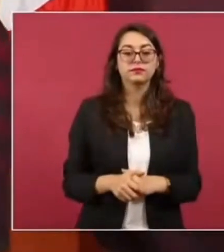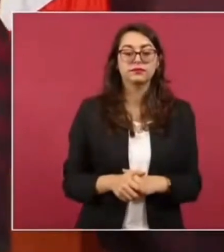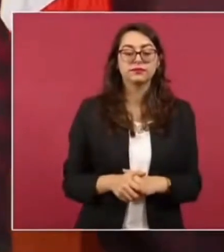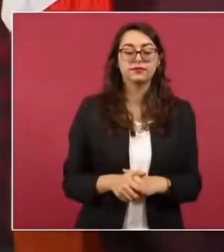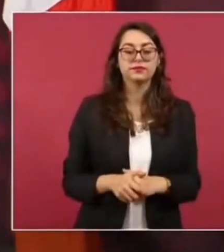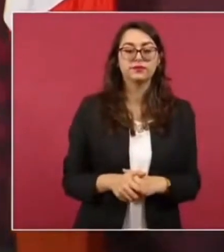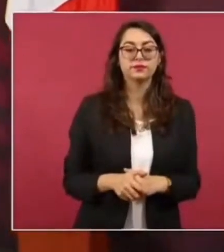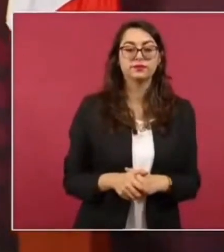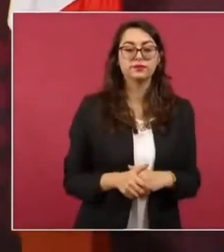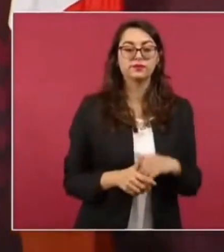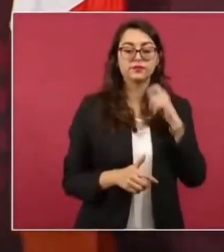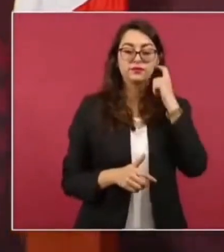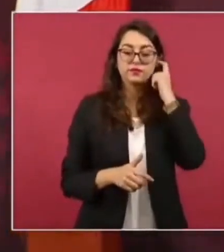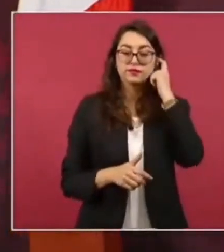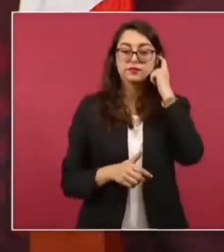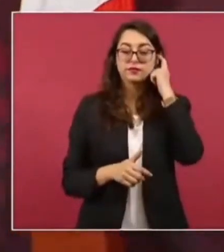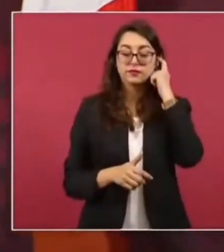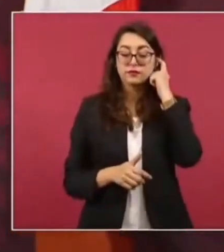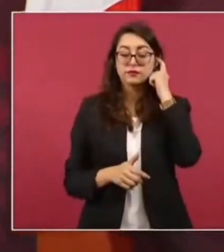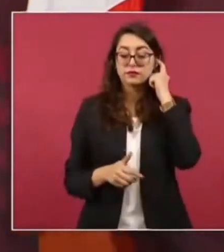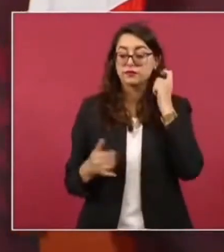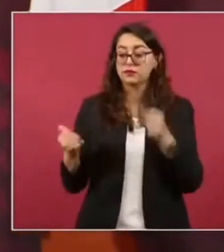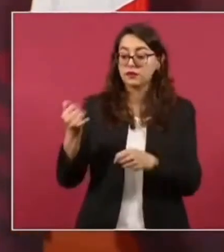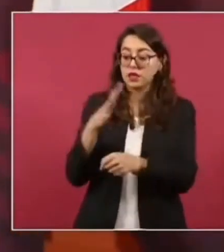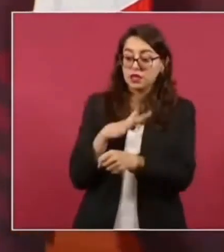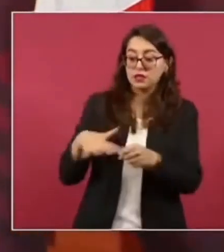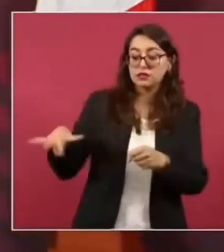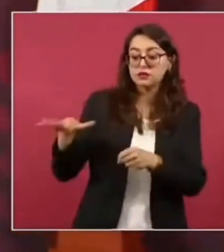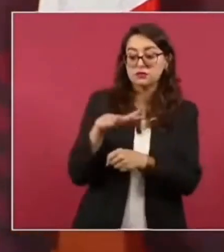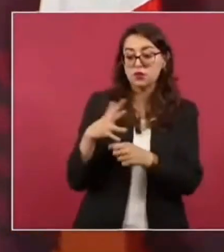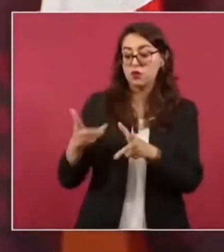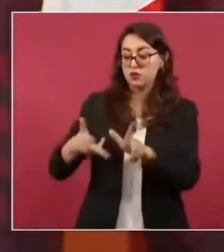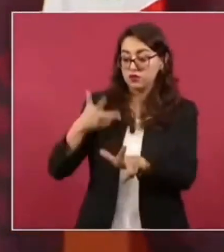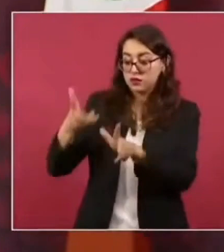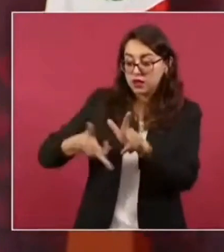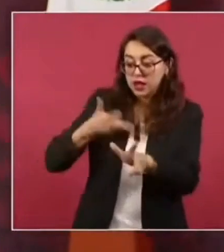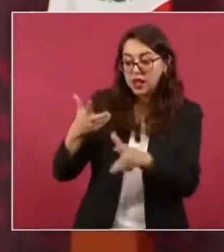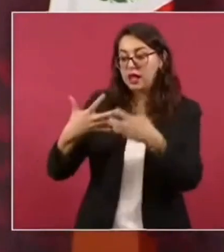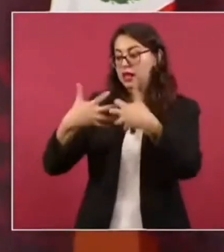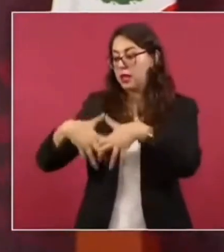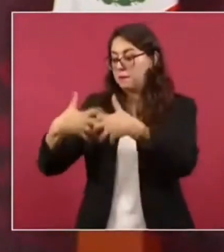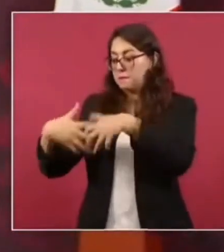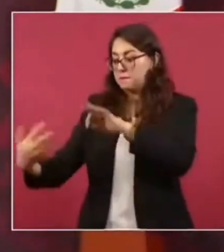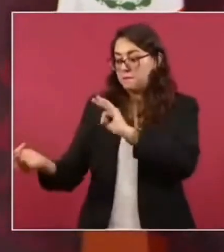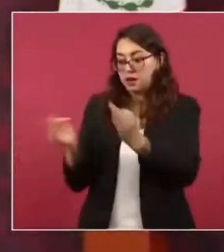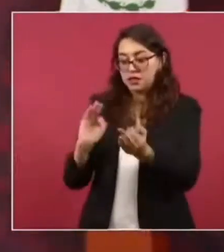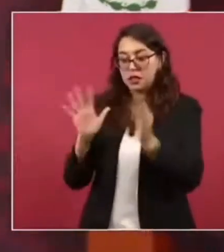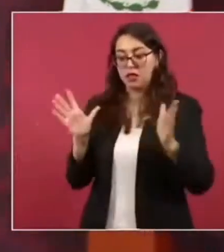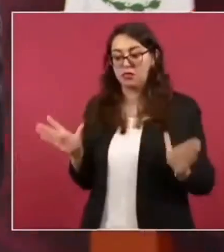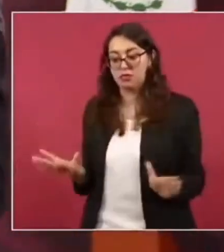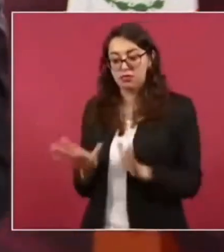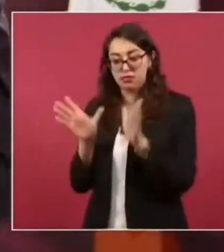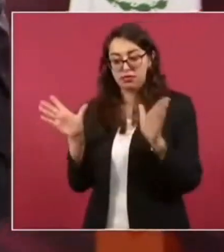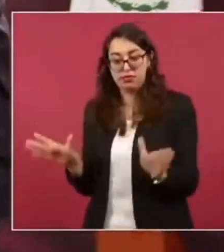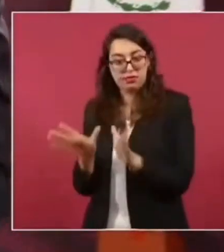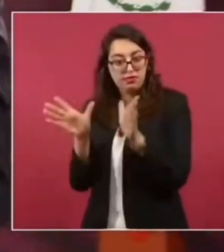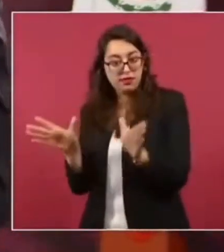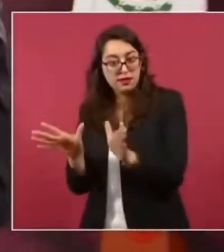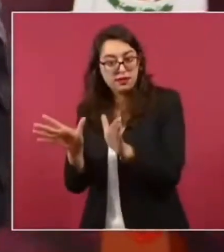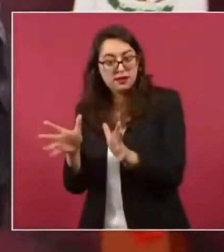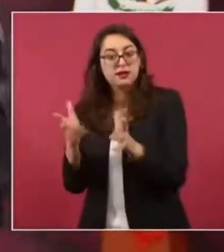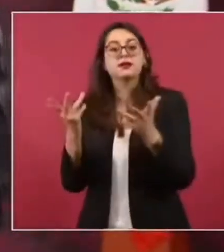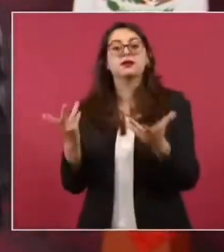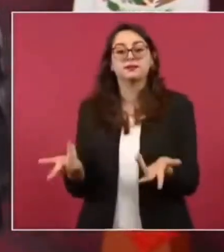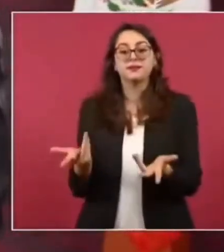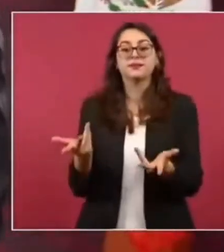se está impulsando mucho el istmo, se están llevando a cabo acciones de rehabilitación del